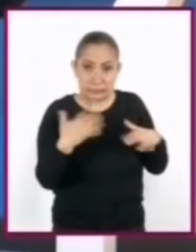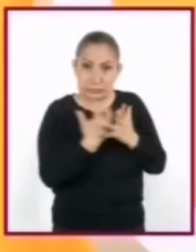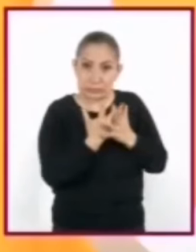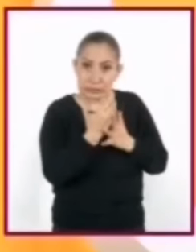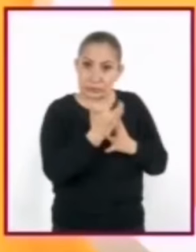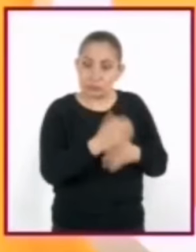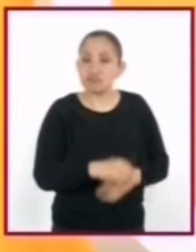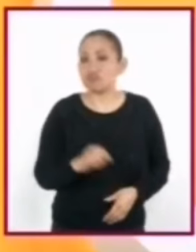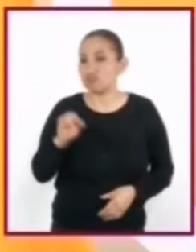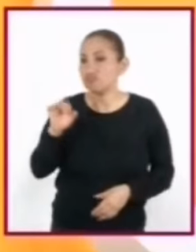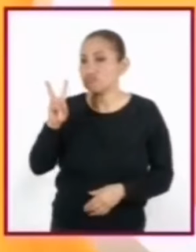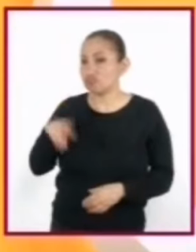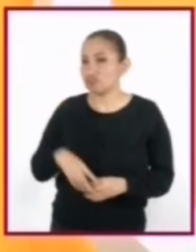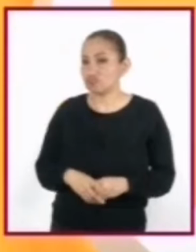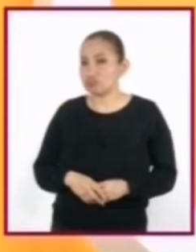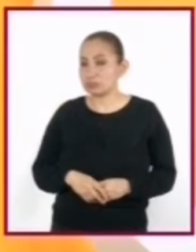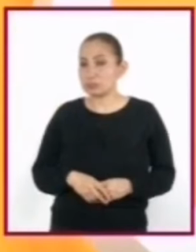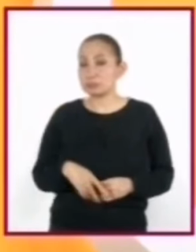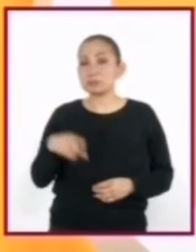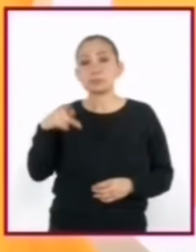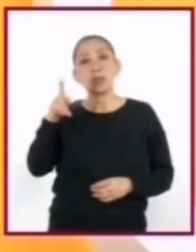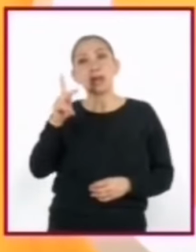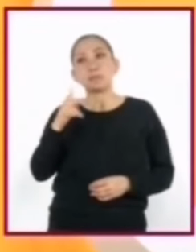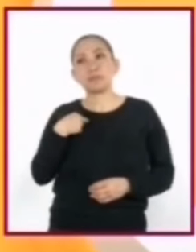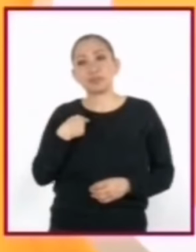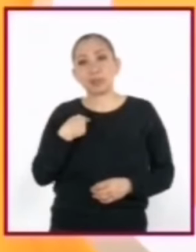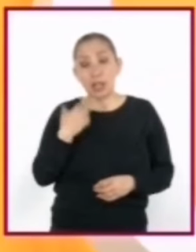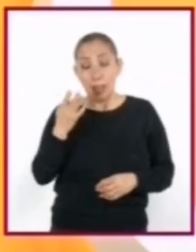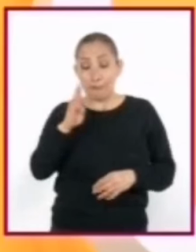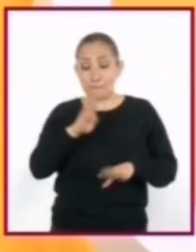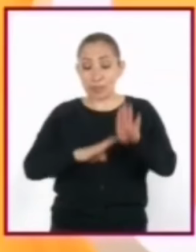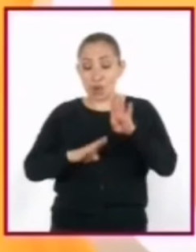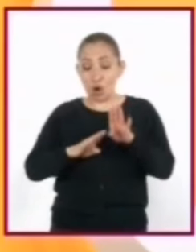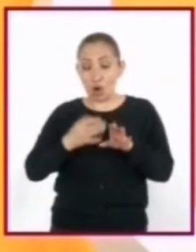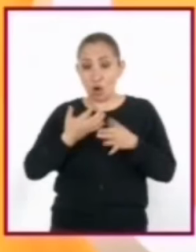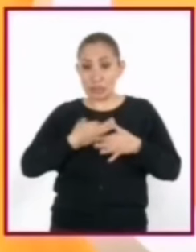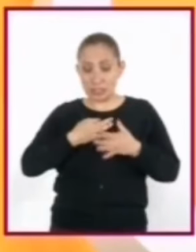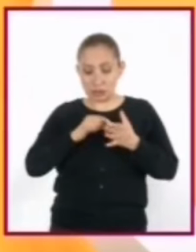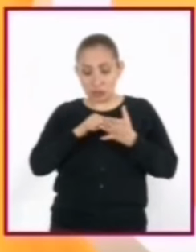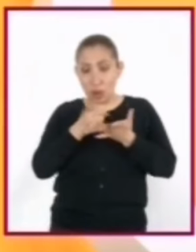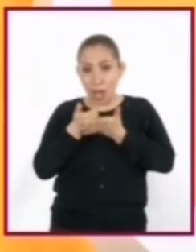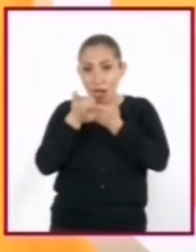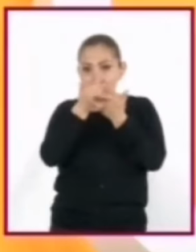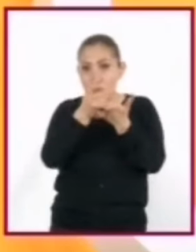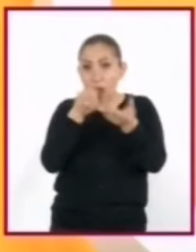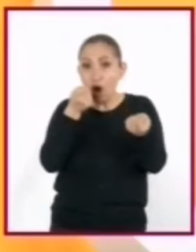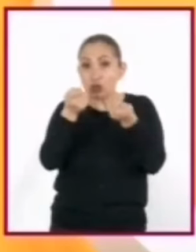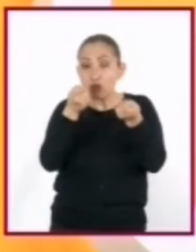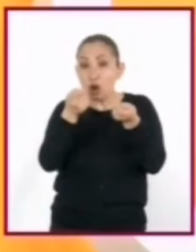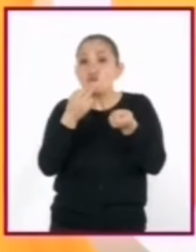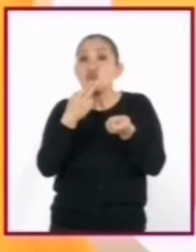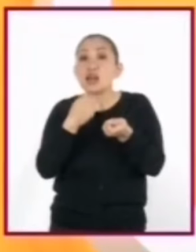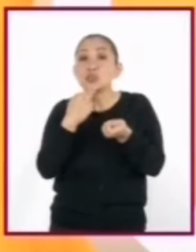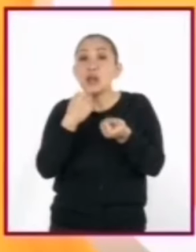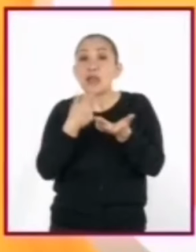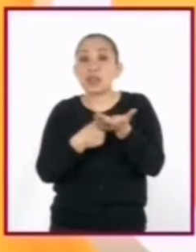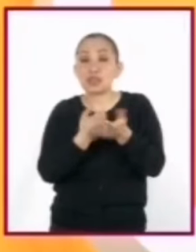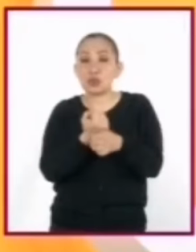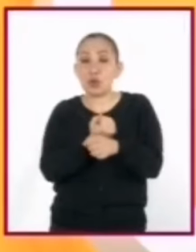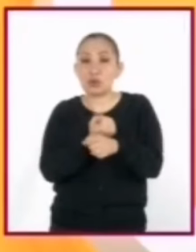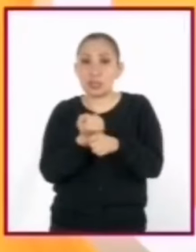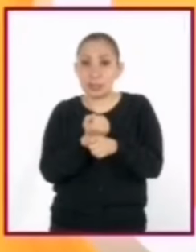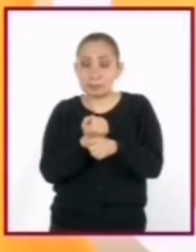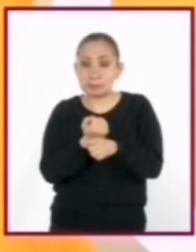alarmantes. Así es, Nadia. Sin embargo, el biosensor contribuye a controlar los niveles de glucosa en el